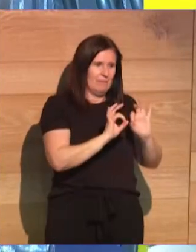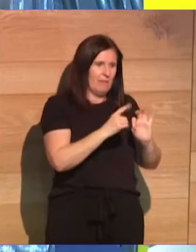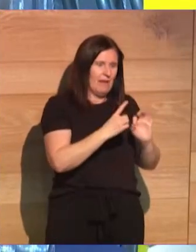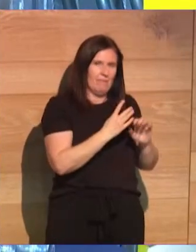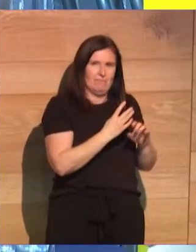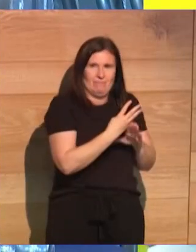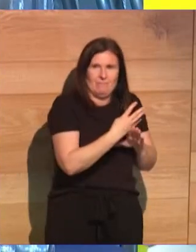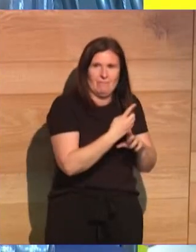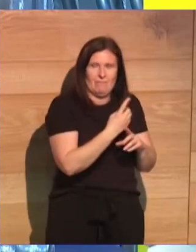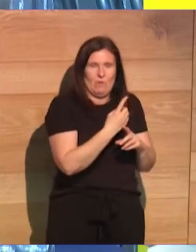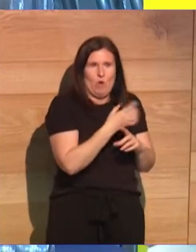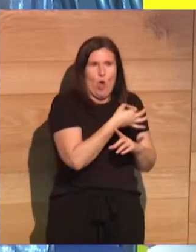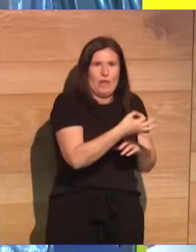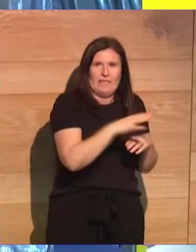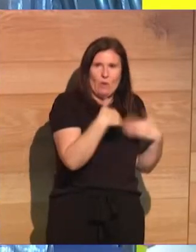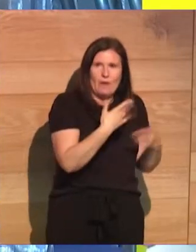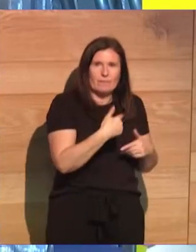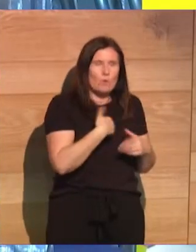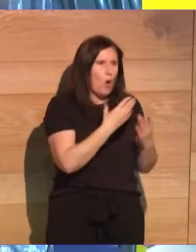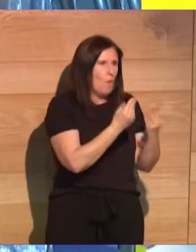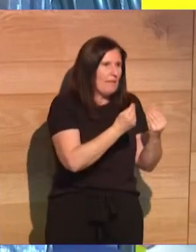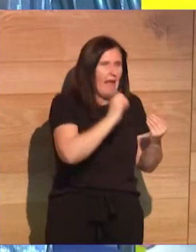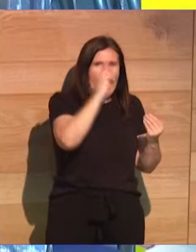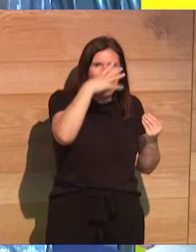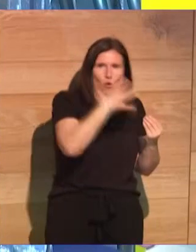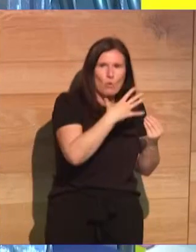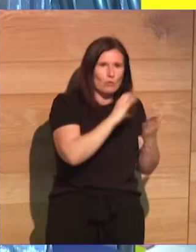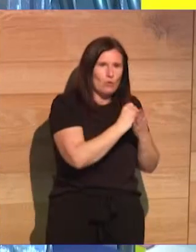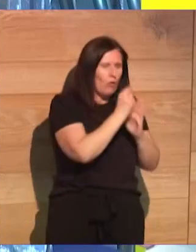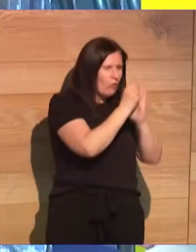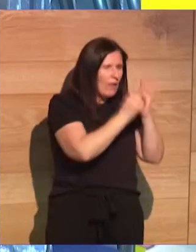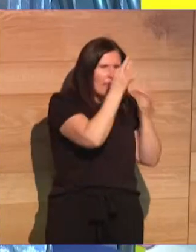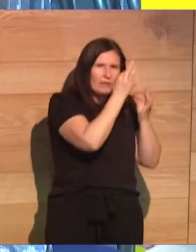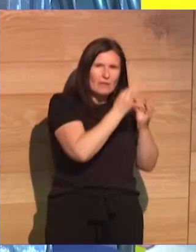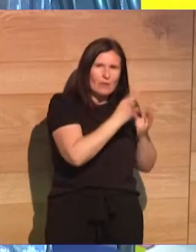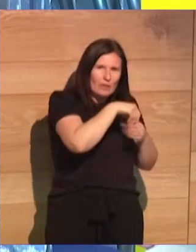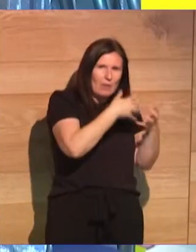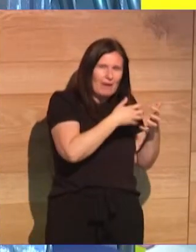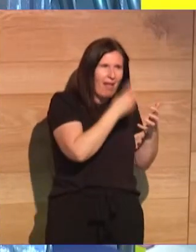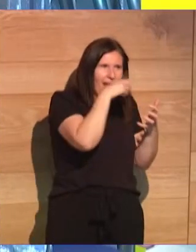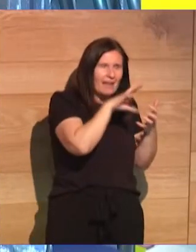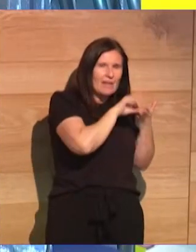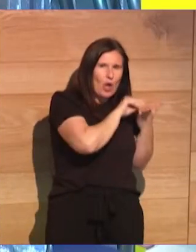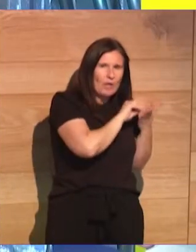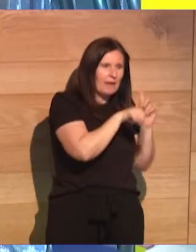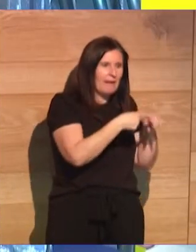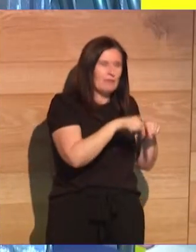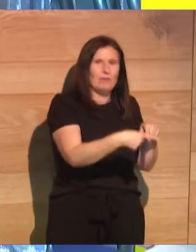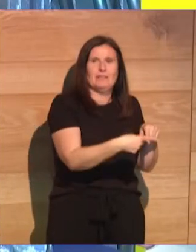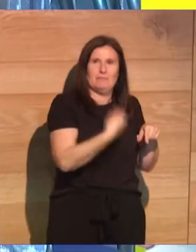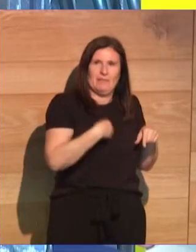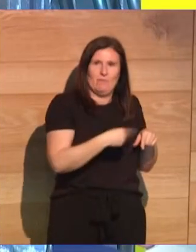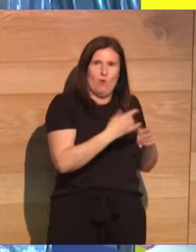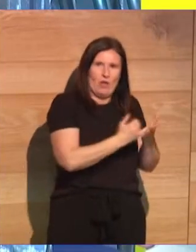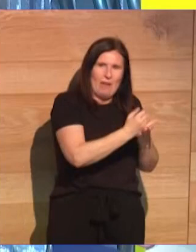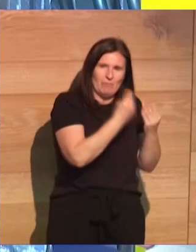cuál era la humedad, la luz que ha recibido durante todo el proceso, toda la cosecha. Si quieres repetir